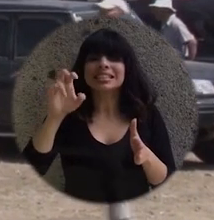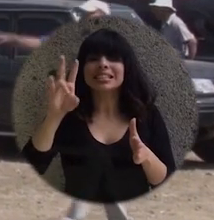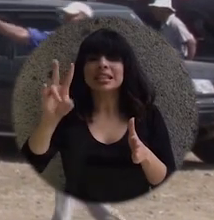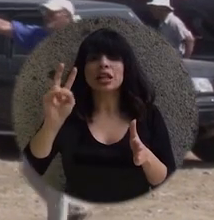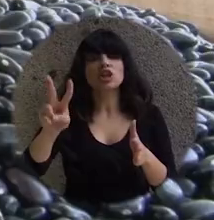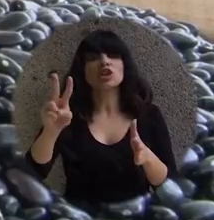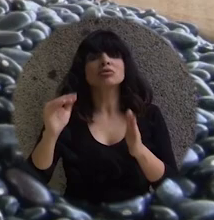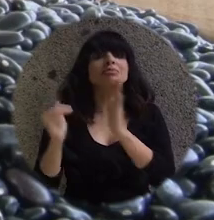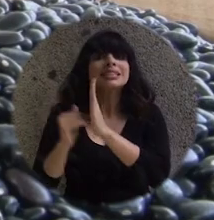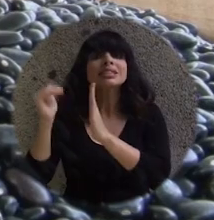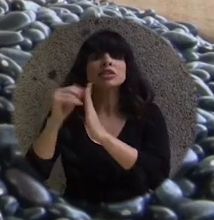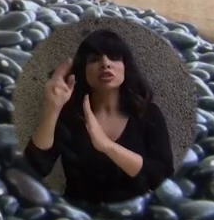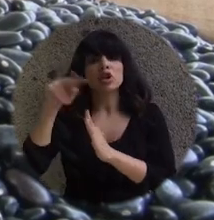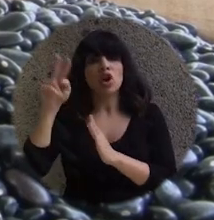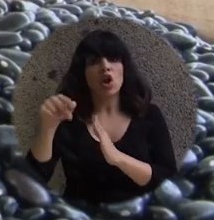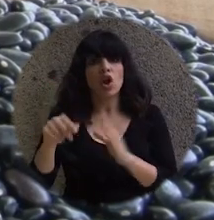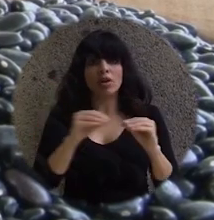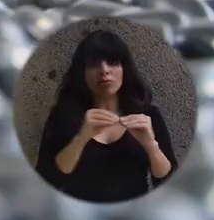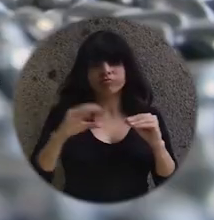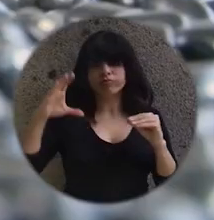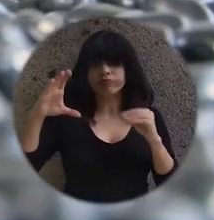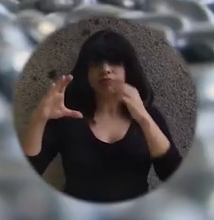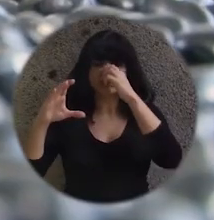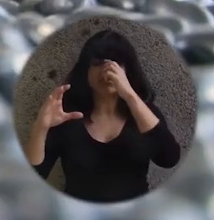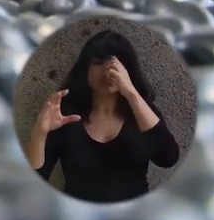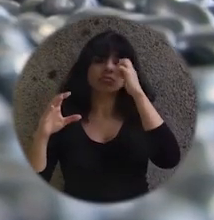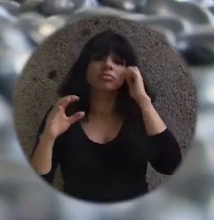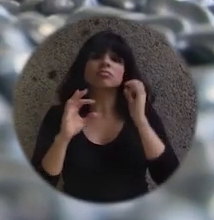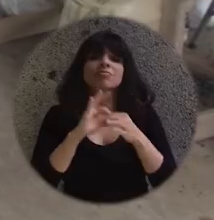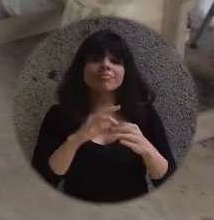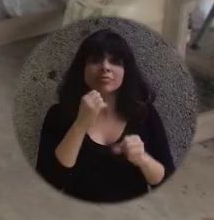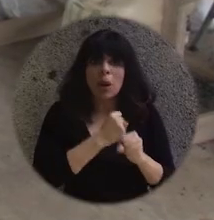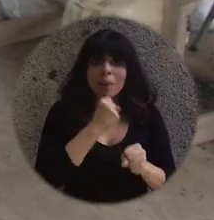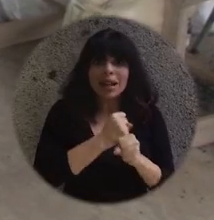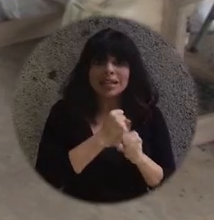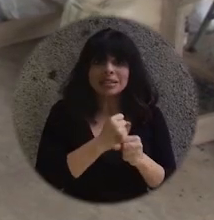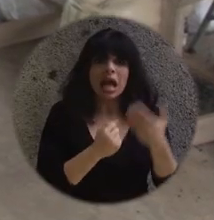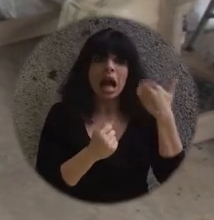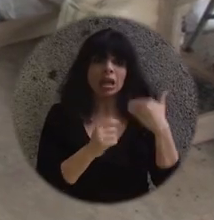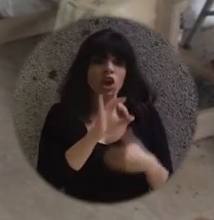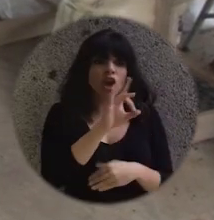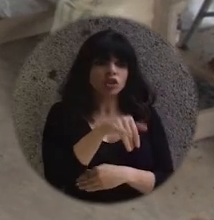103.772 millones de colones. En cantidad de operaciones, se pasó de